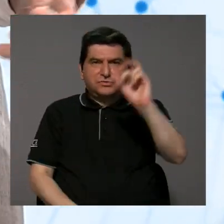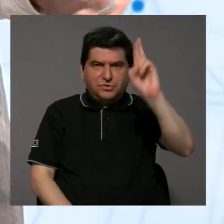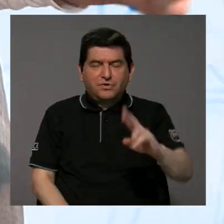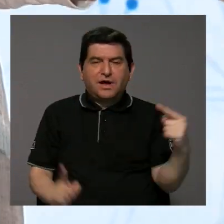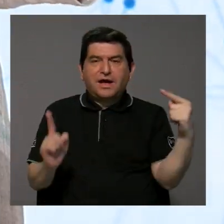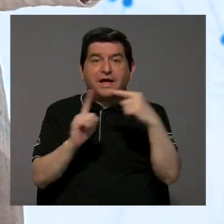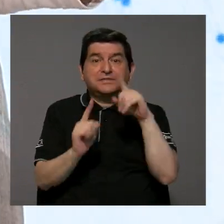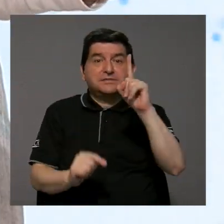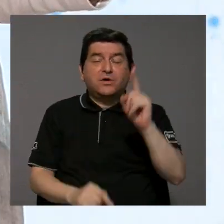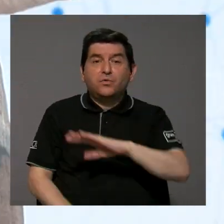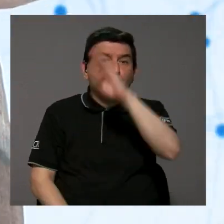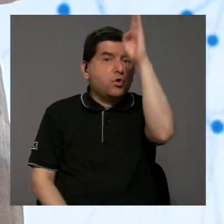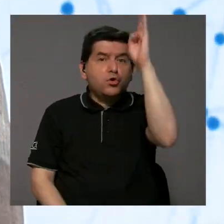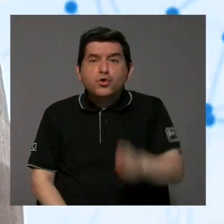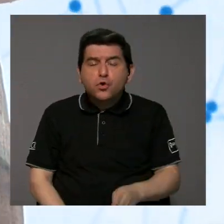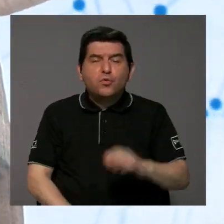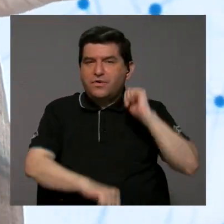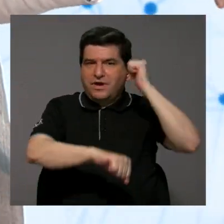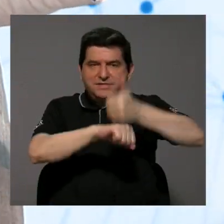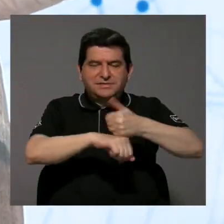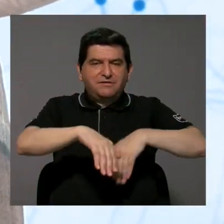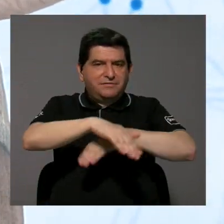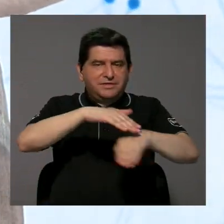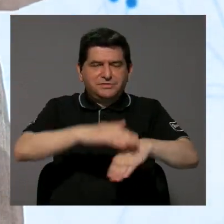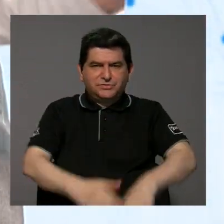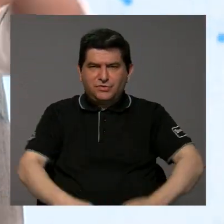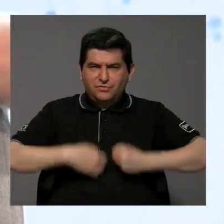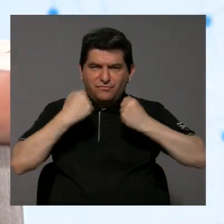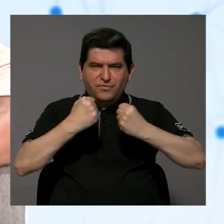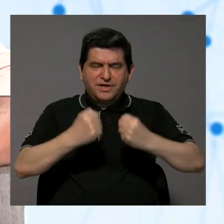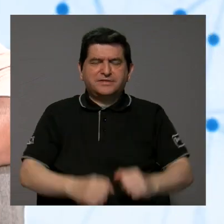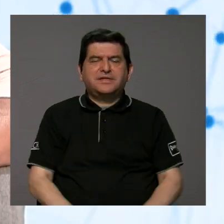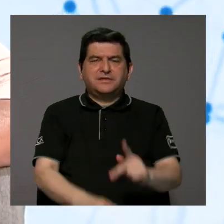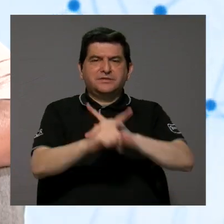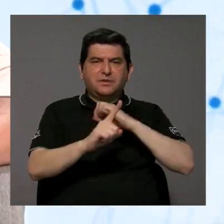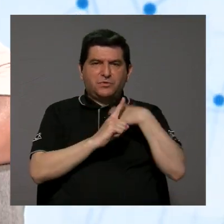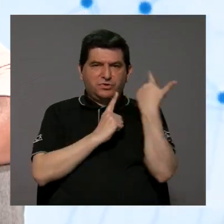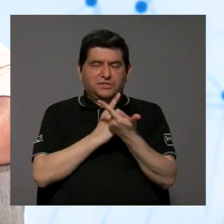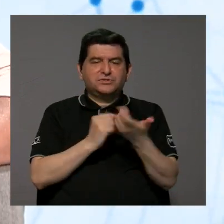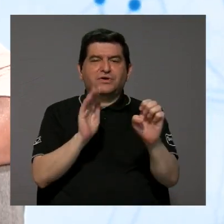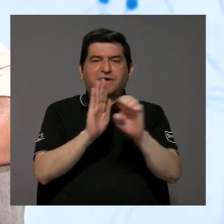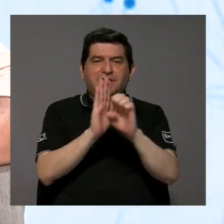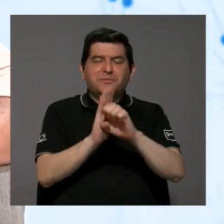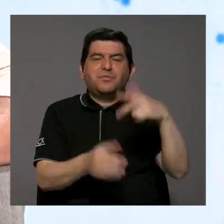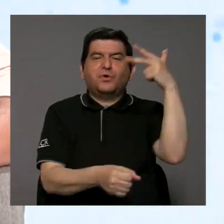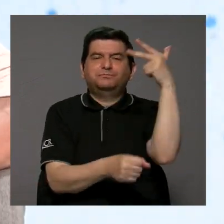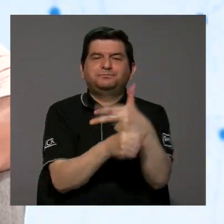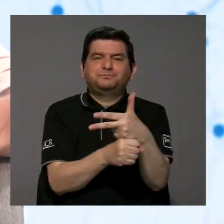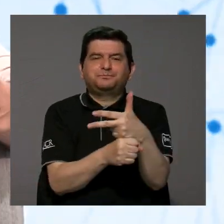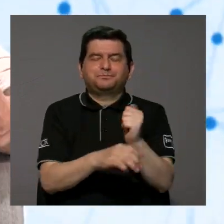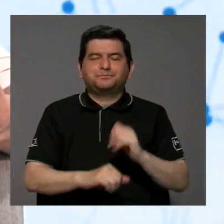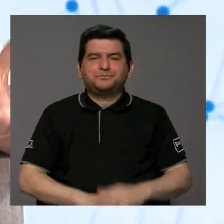hasta uno que nunca logró establecer bases sólidas de protección social como Guatemala. Entonces,